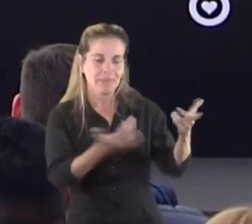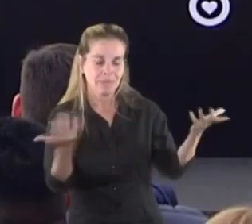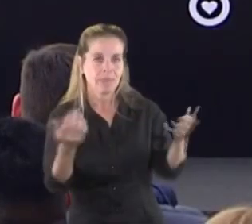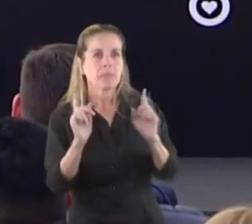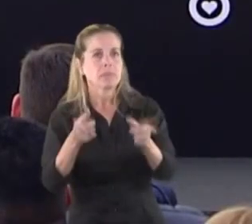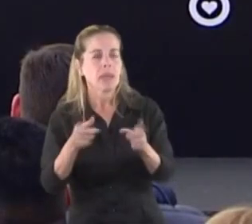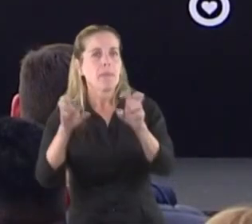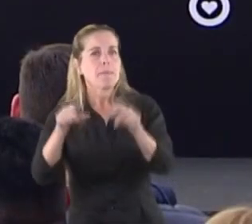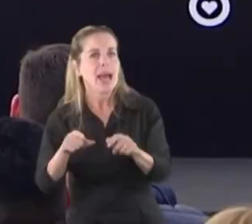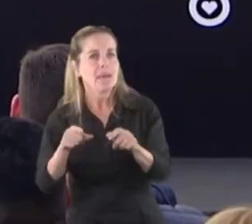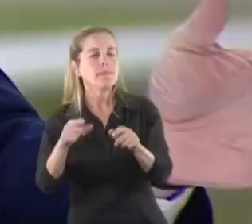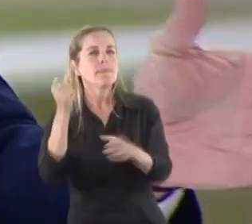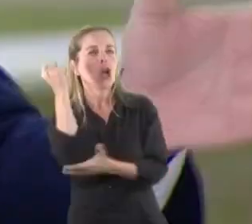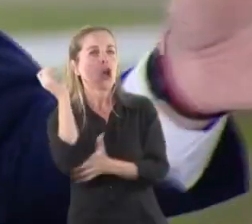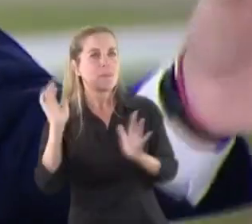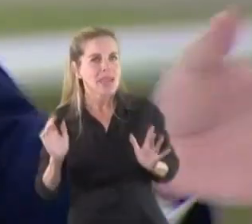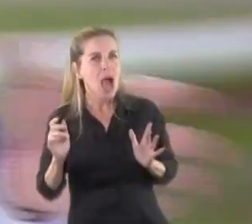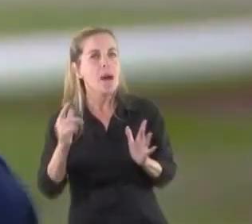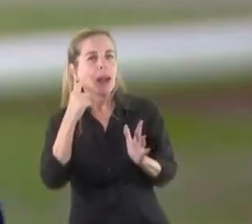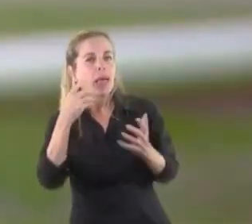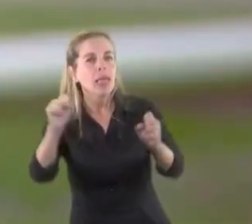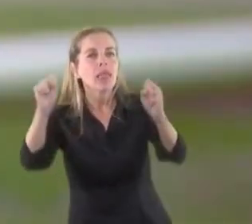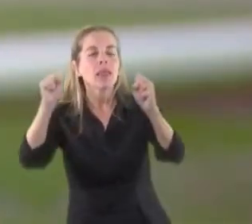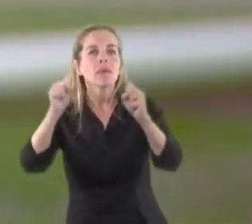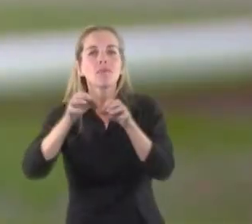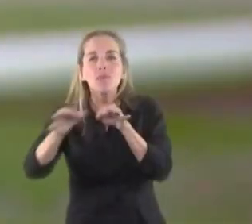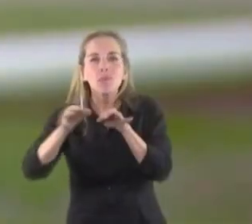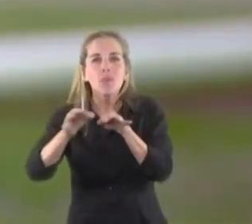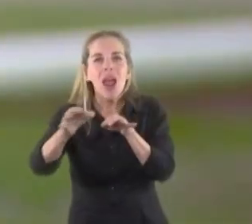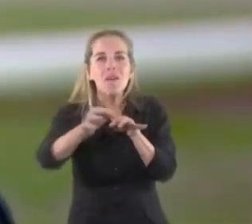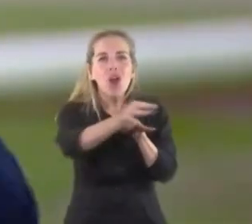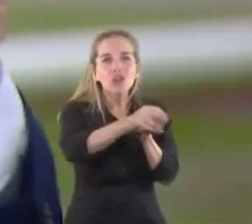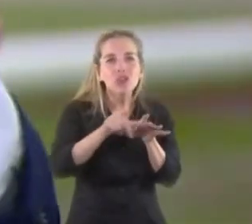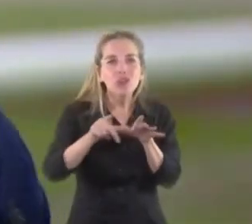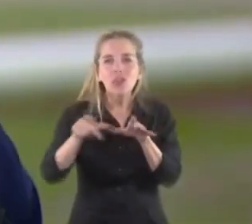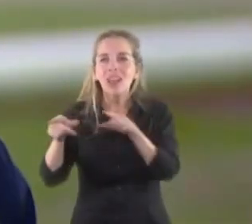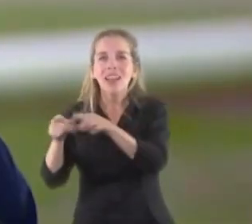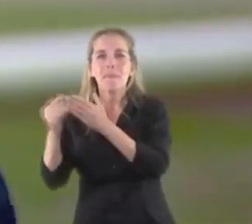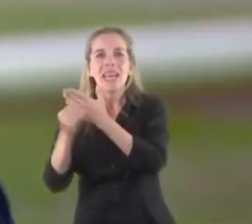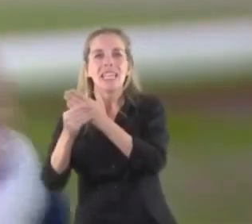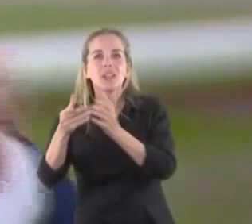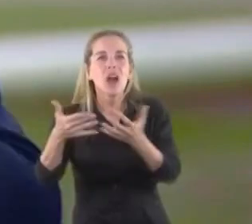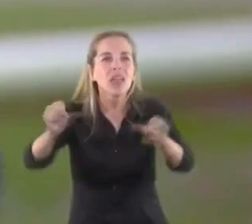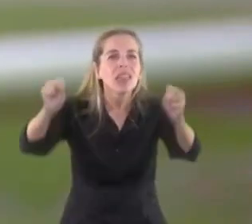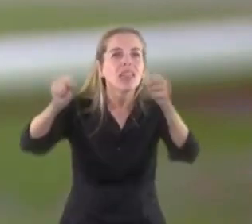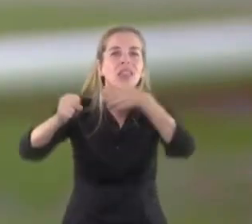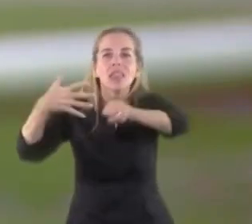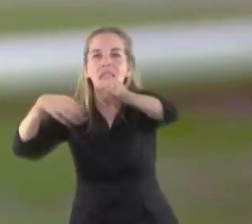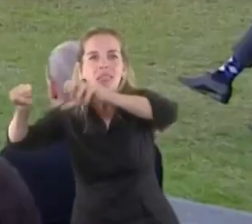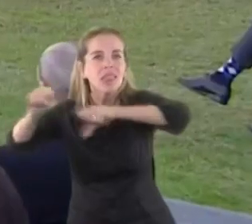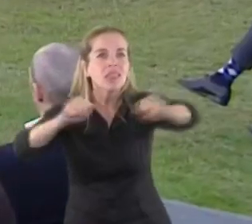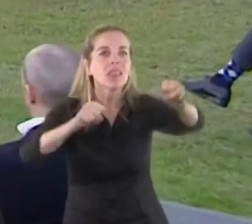encontrar esos pueblos que Guado mencionó, detectó como pueblos que